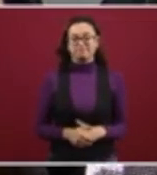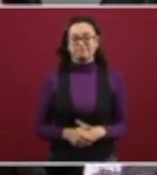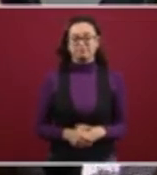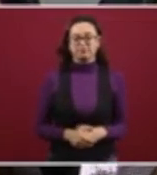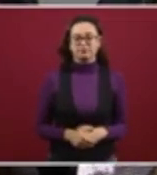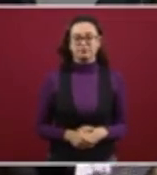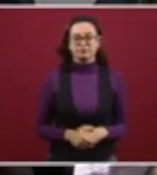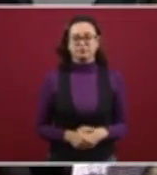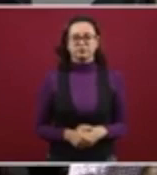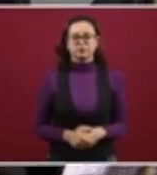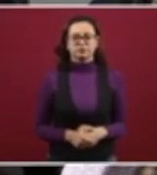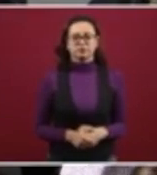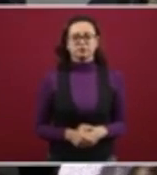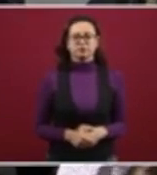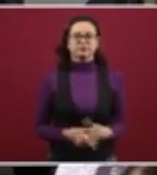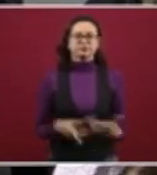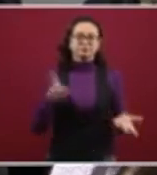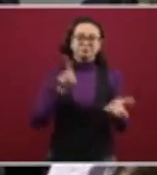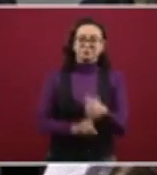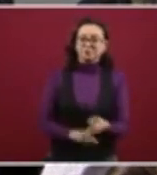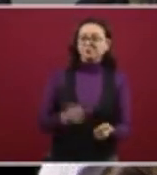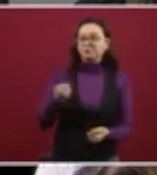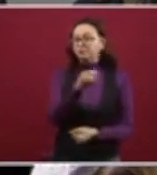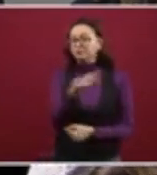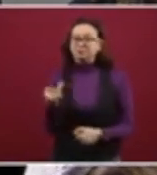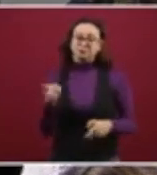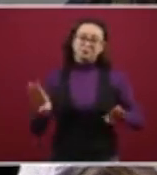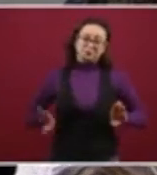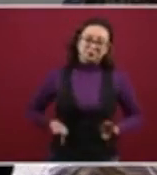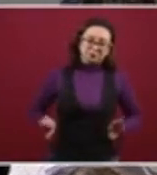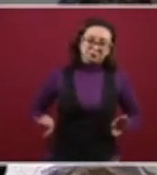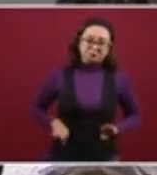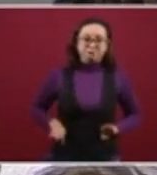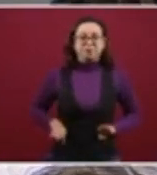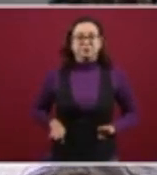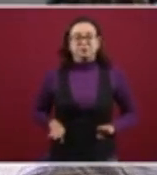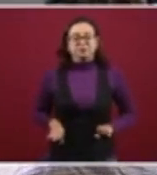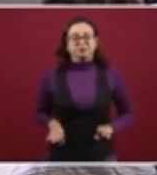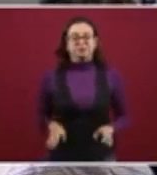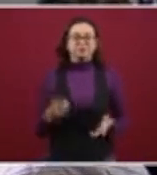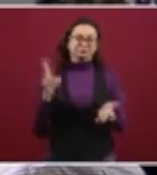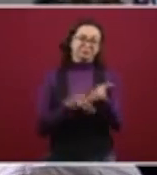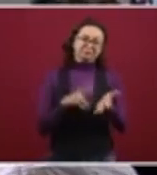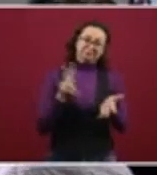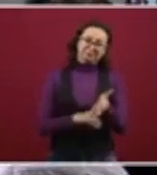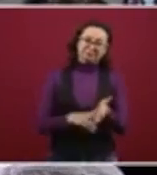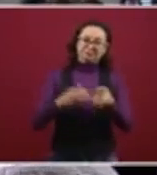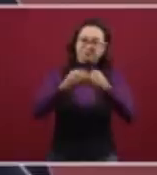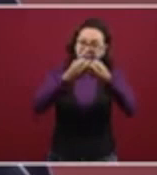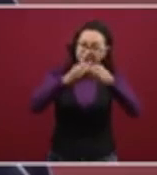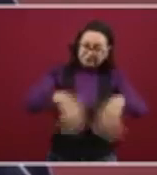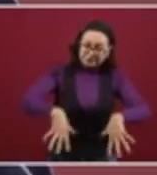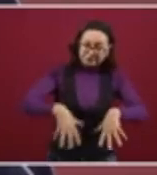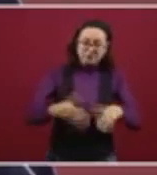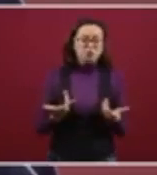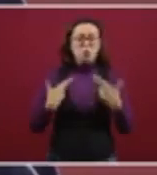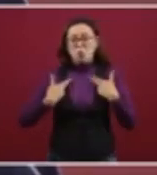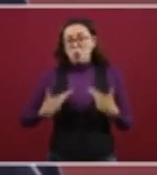problemas por pérdida de valores y porque es la condición